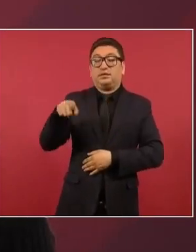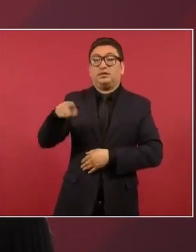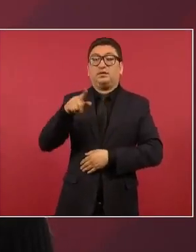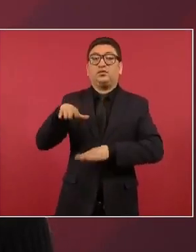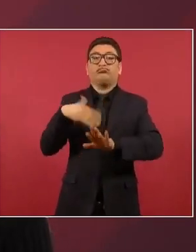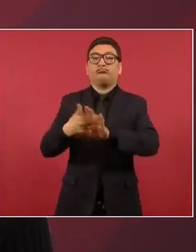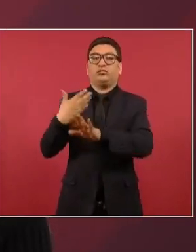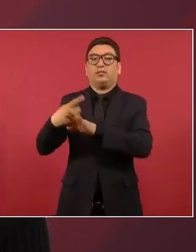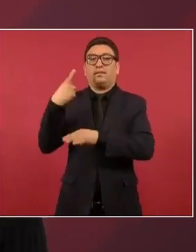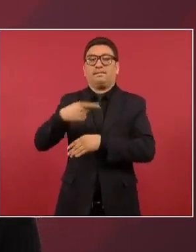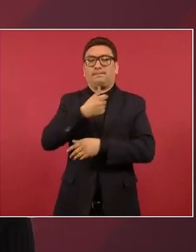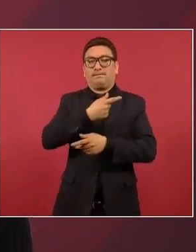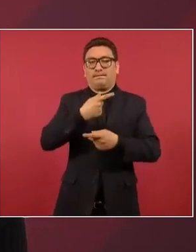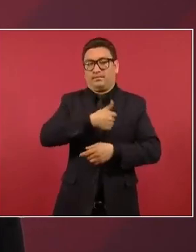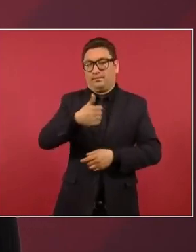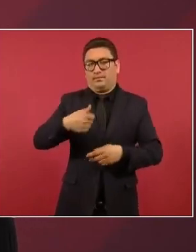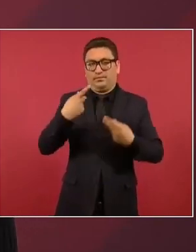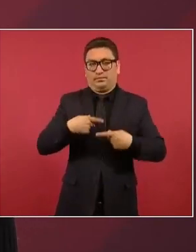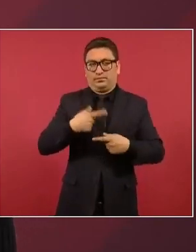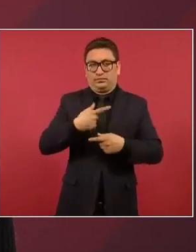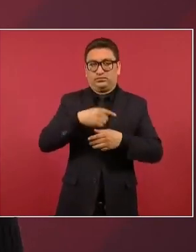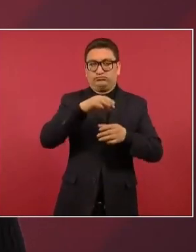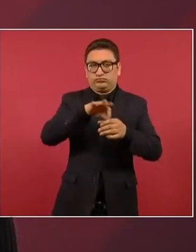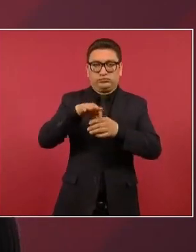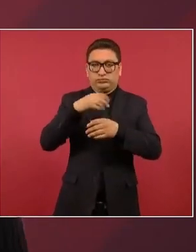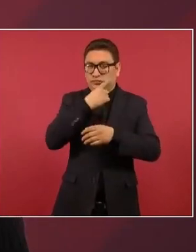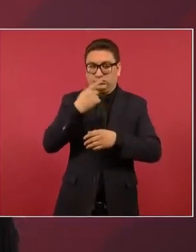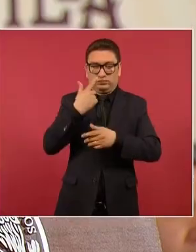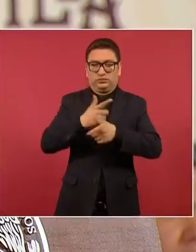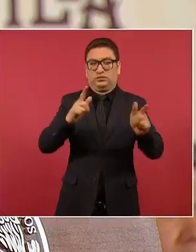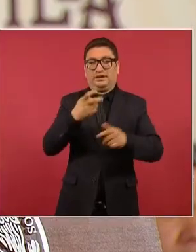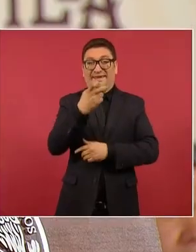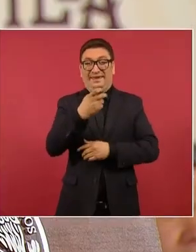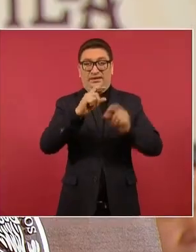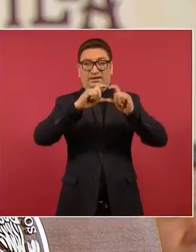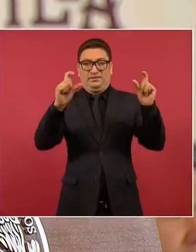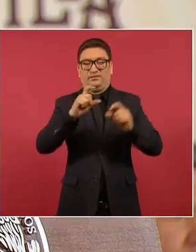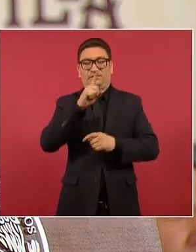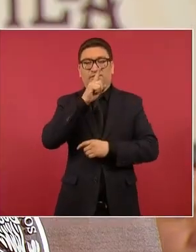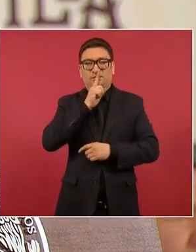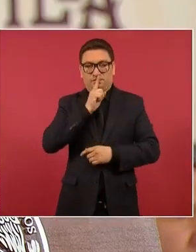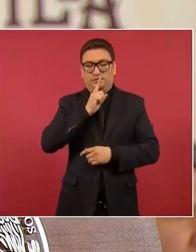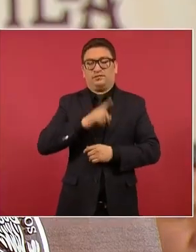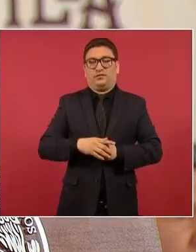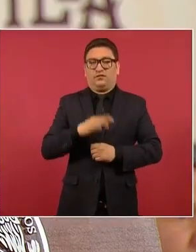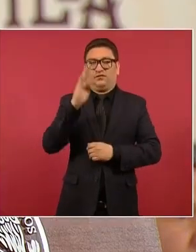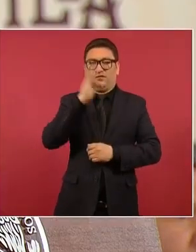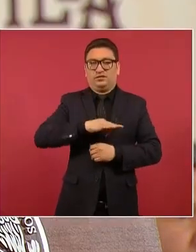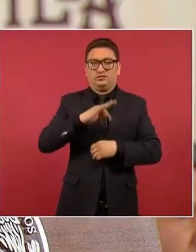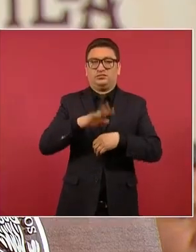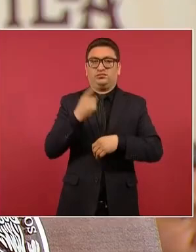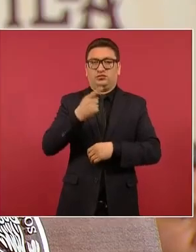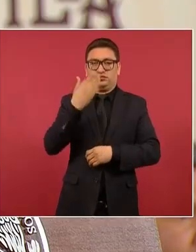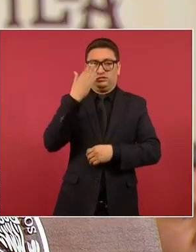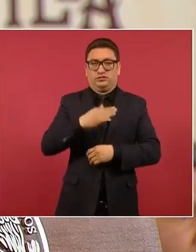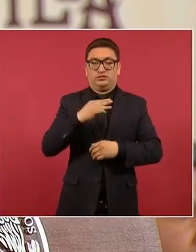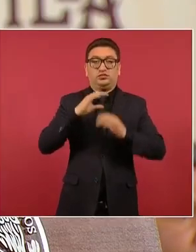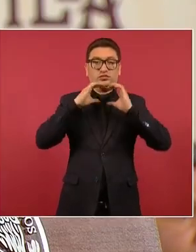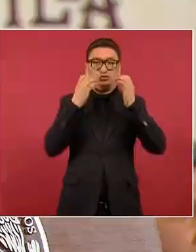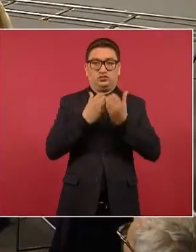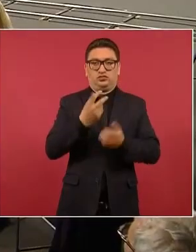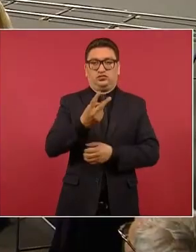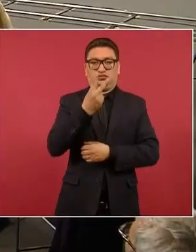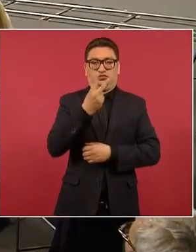democracia. Pero ese titular es una falsedad. En realidad se trata de 2 congresistas